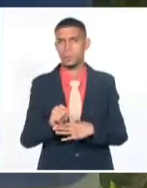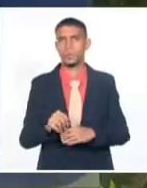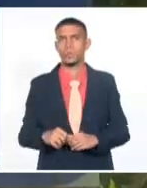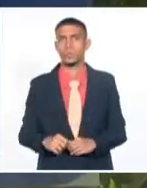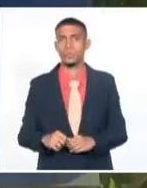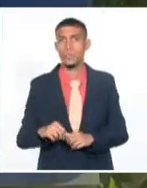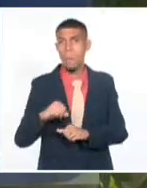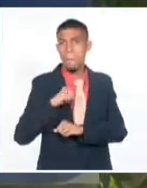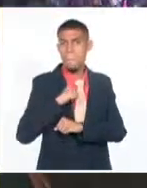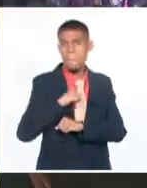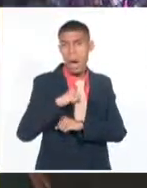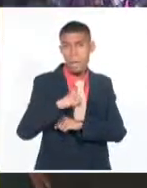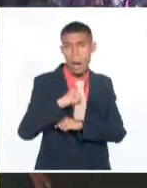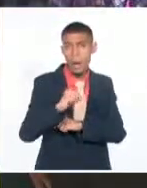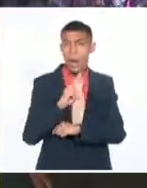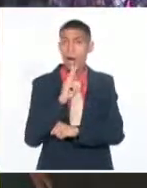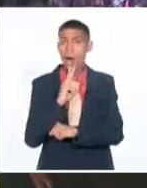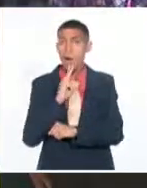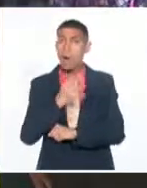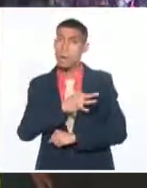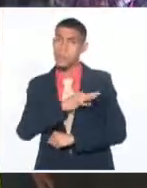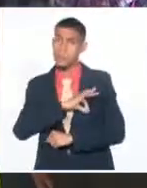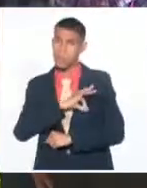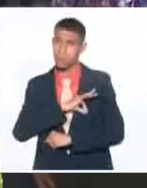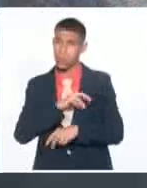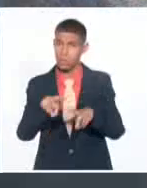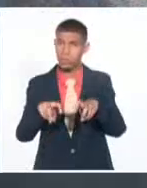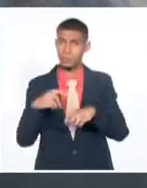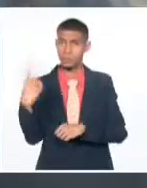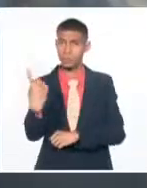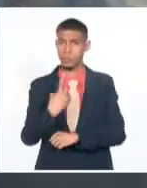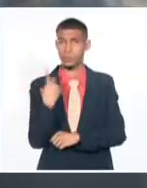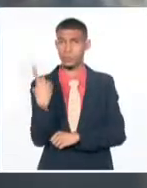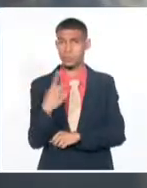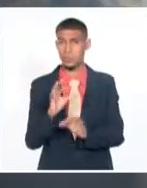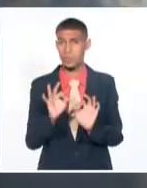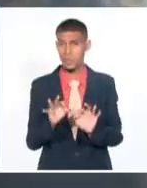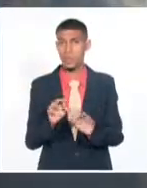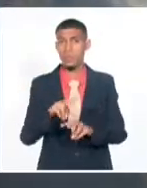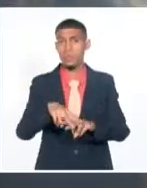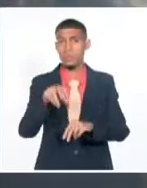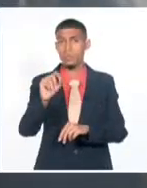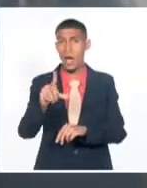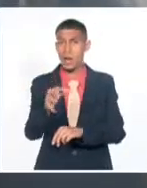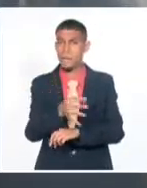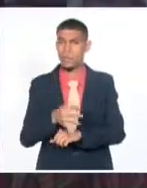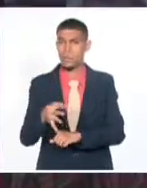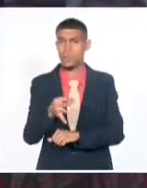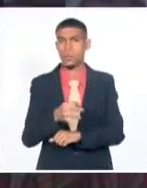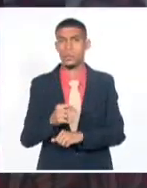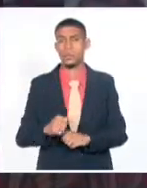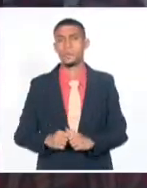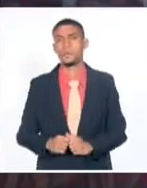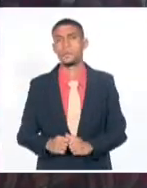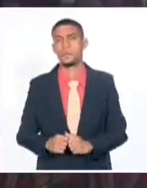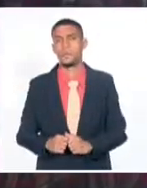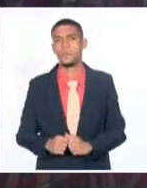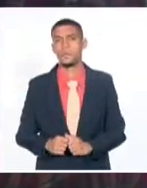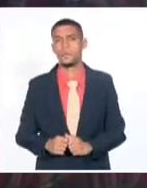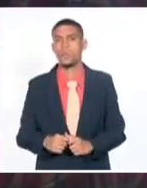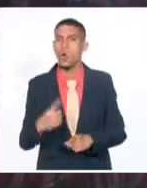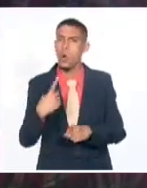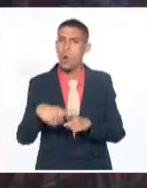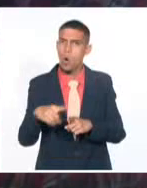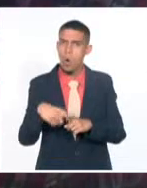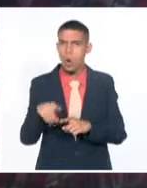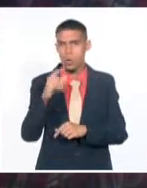bombeo La Canela, los también diputados a la Asamblea Nacional del Poder Popular por el territorio de Vanes, Alejandro Torres Gómez de Cádiz y Oleidy Silva